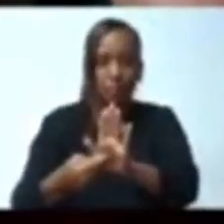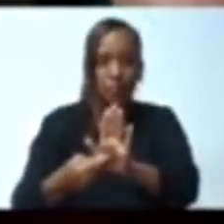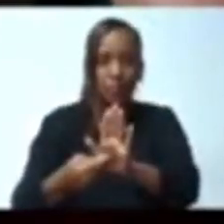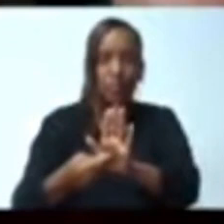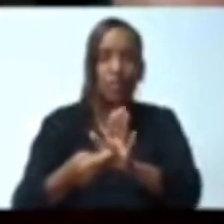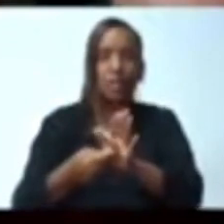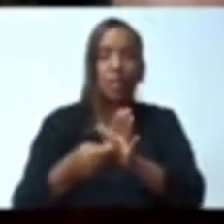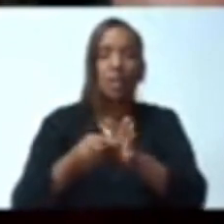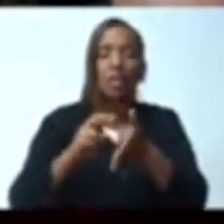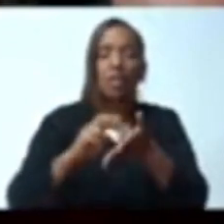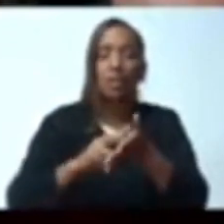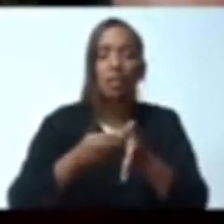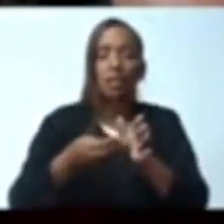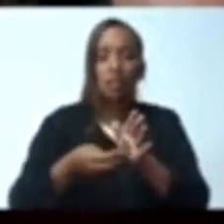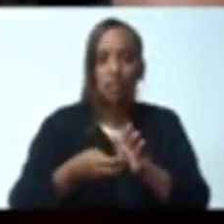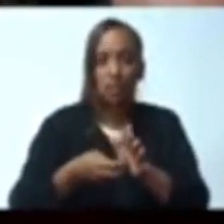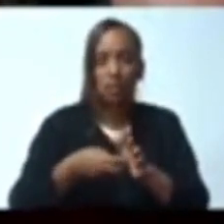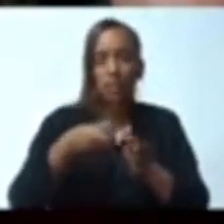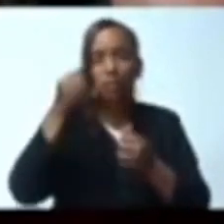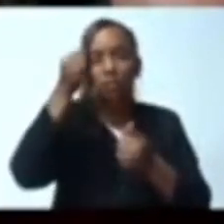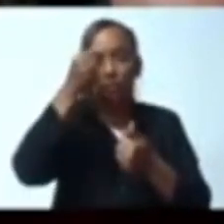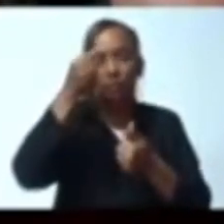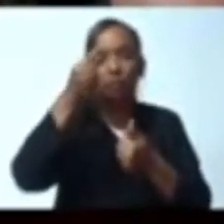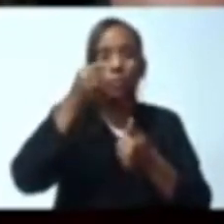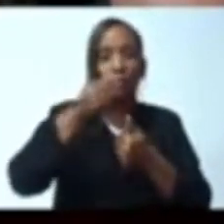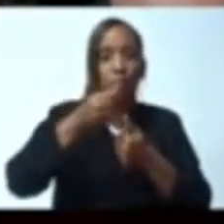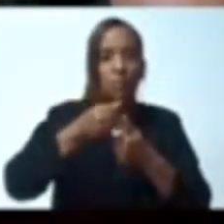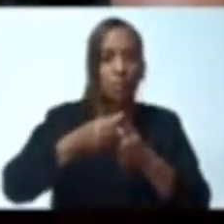dominicana que